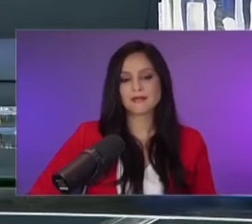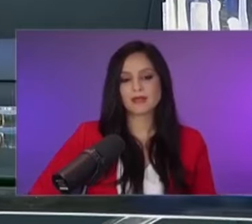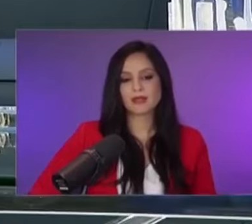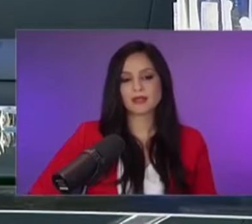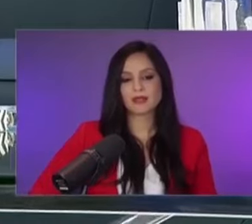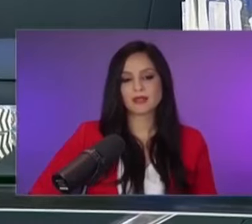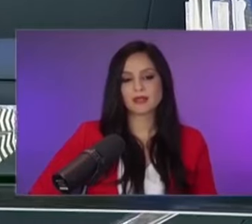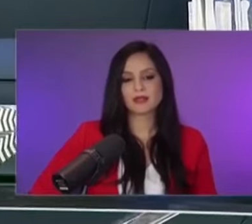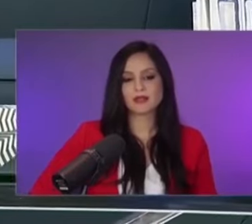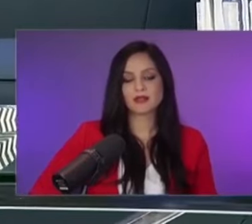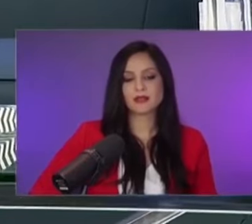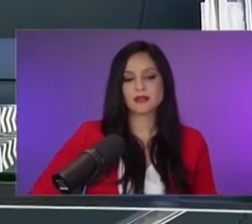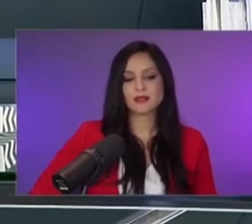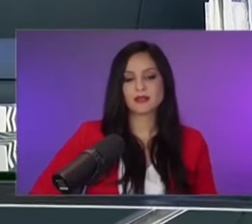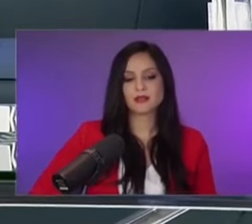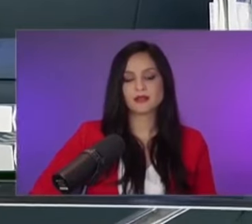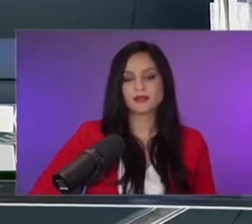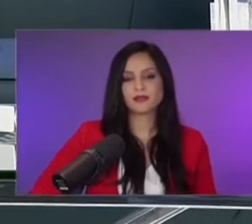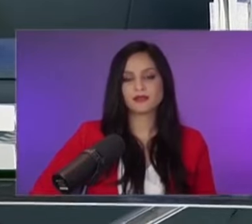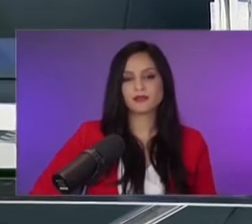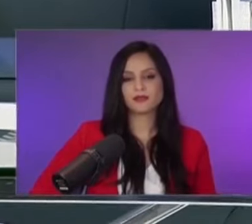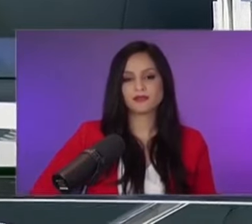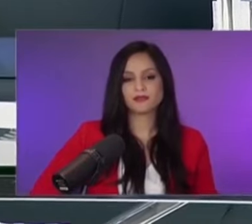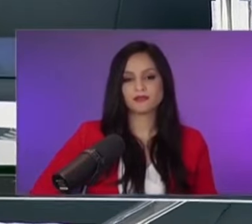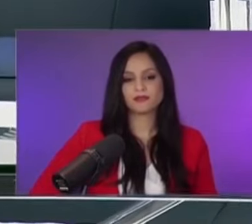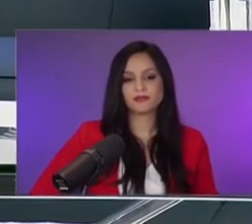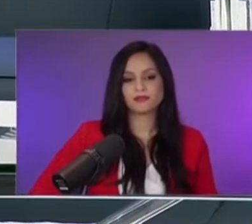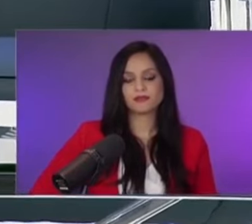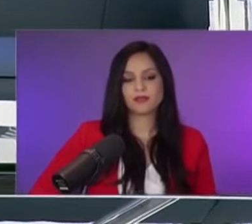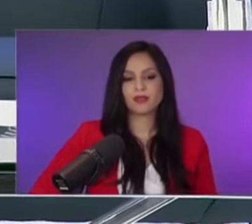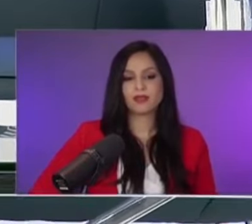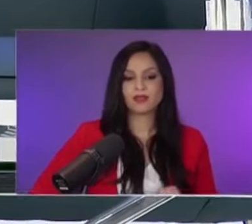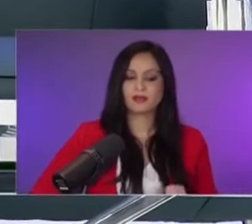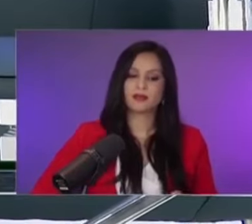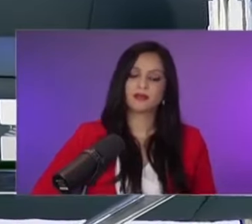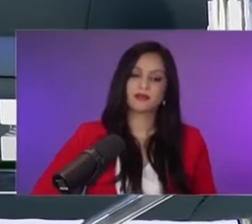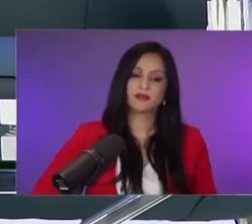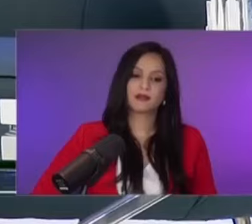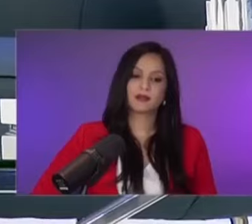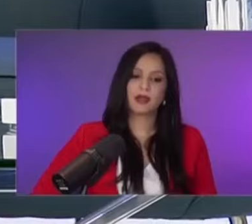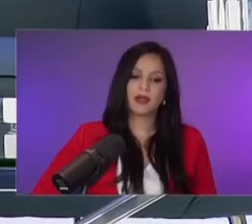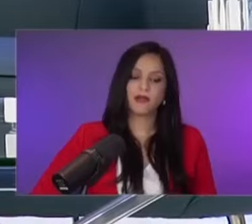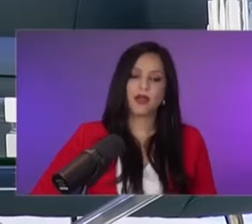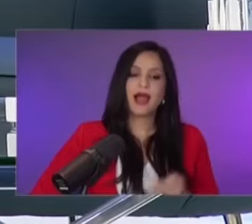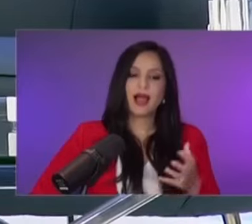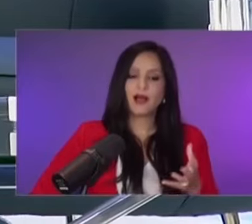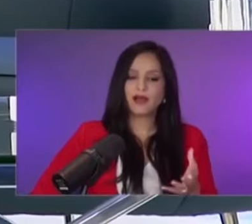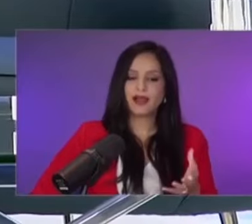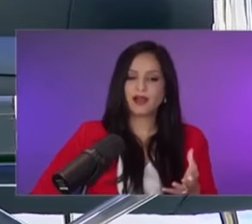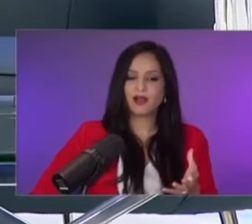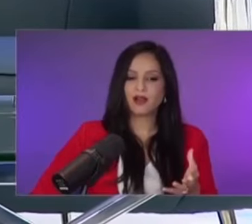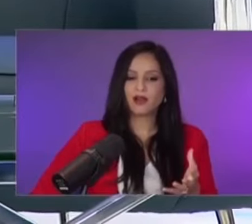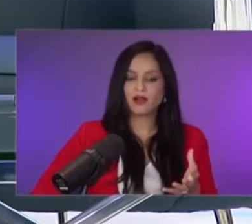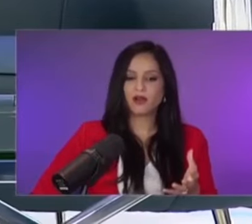central a través de esa empresa minera con el apoyo de la dirección general de minería del servicio geológico nacional del minio deg e